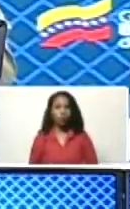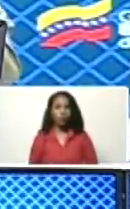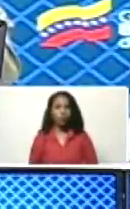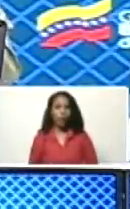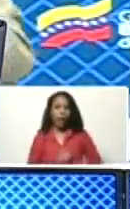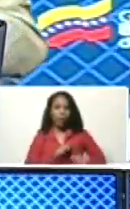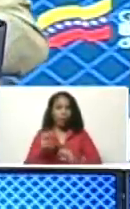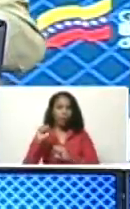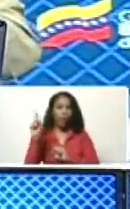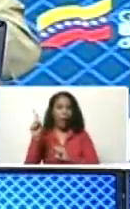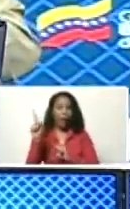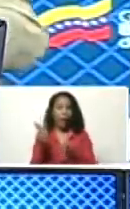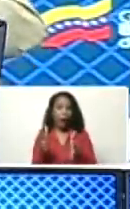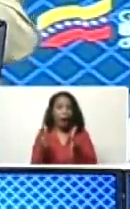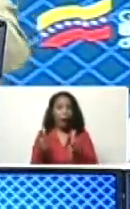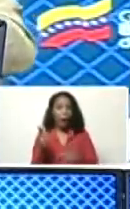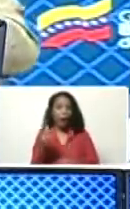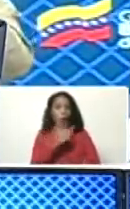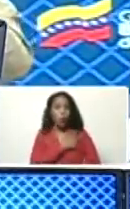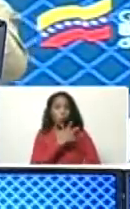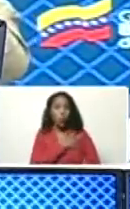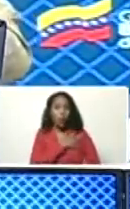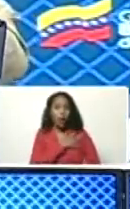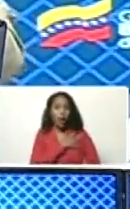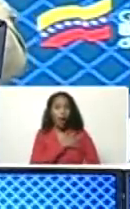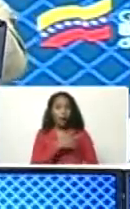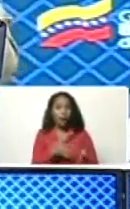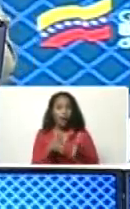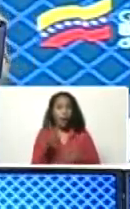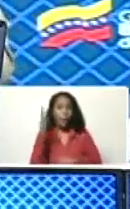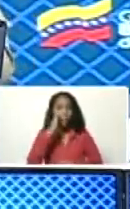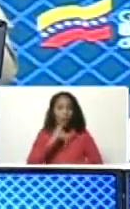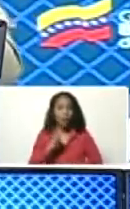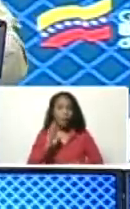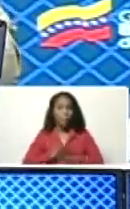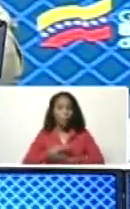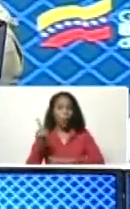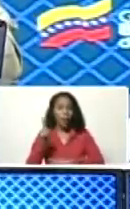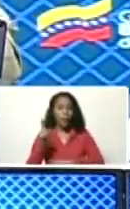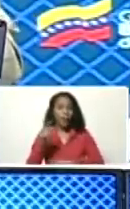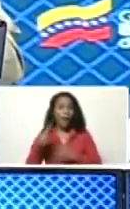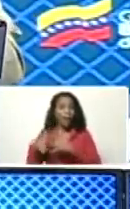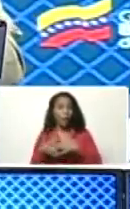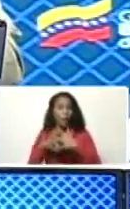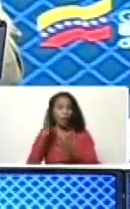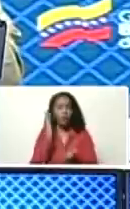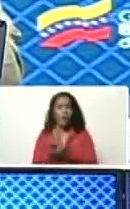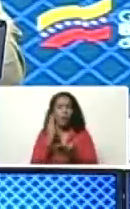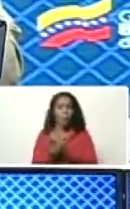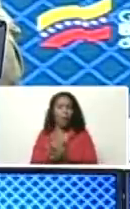Evitar que llegara Lula al Brasil, porque Estados Unidos